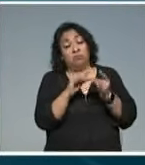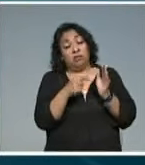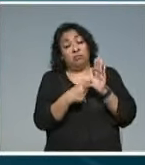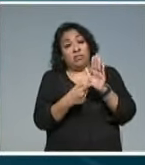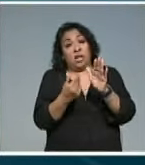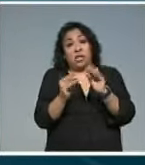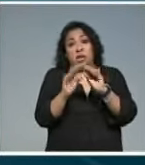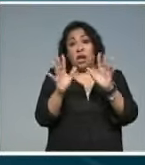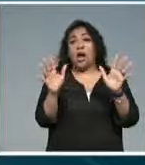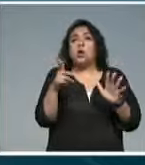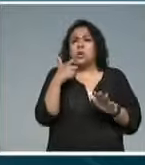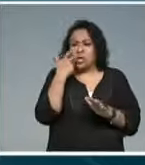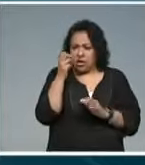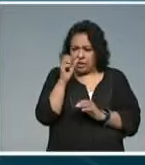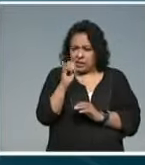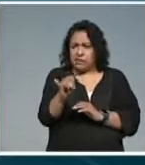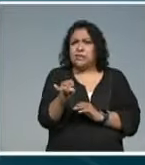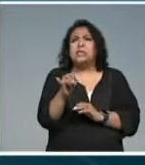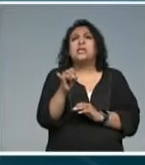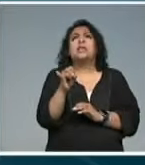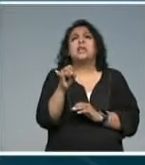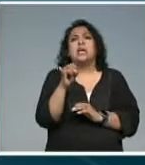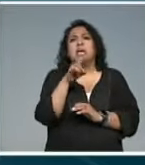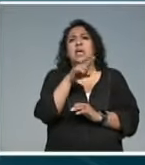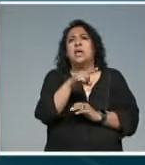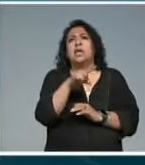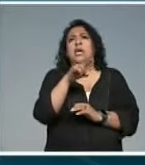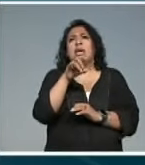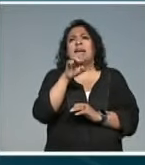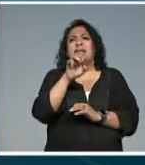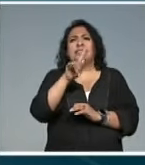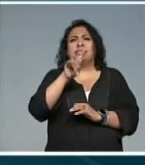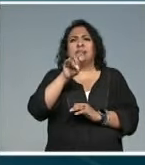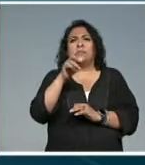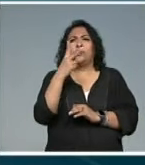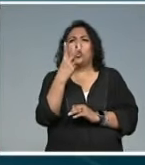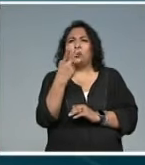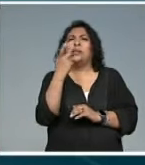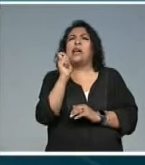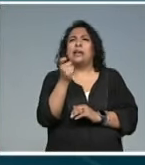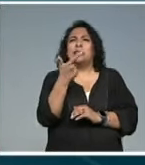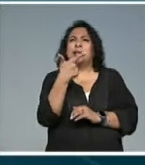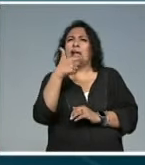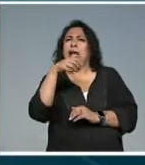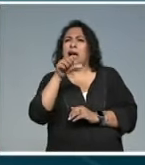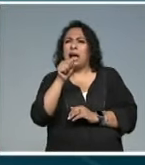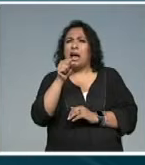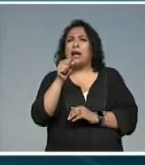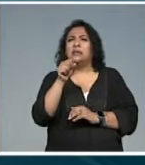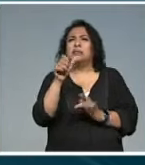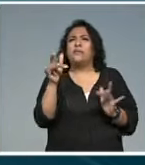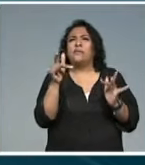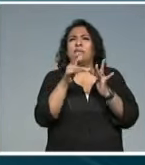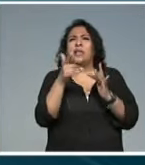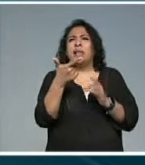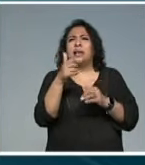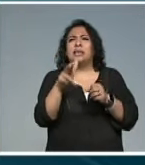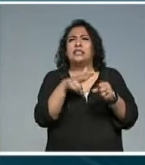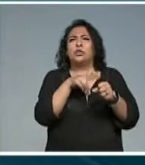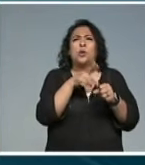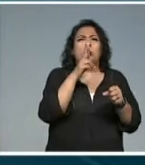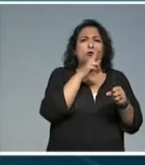mesa. Sí quiere que se construya el Nord Stream 2, que es prácticamente el gasoducto que va a conducir el gas natural